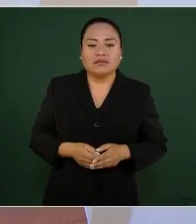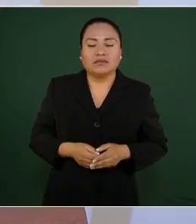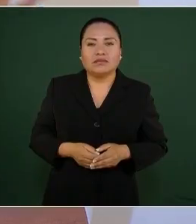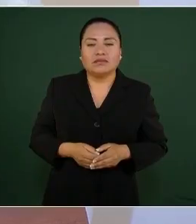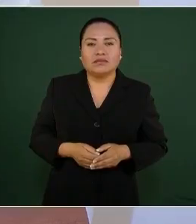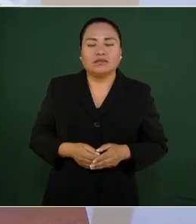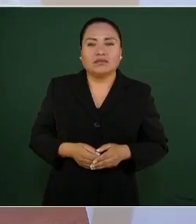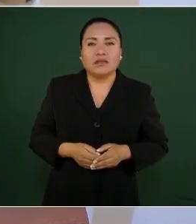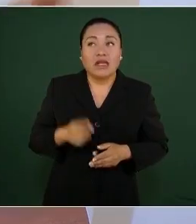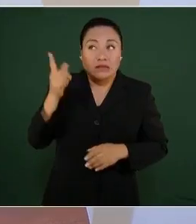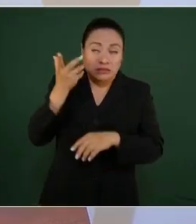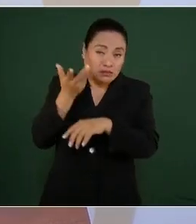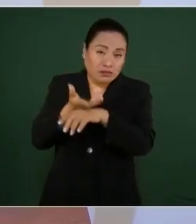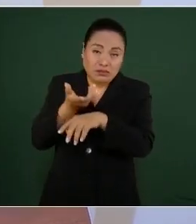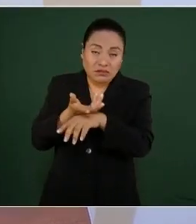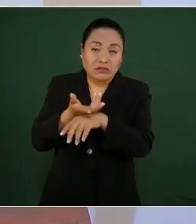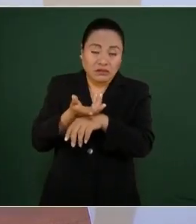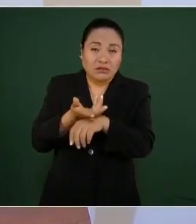No se